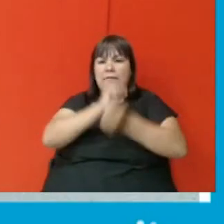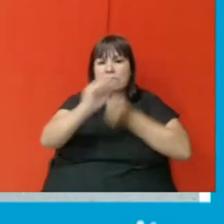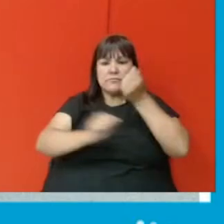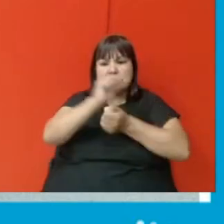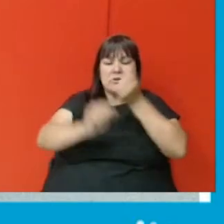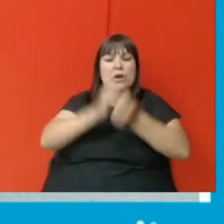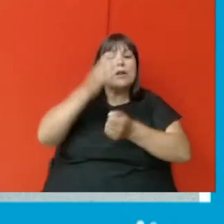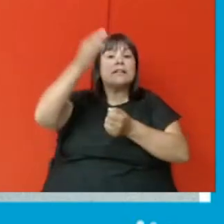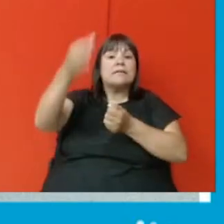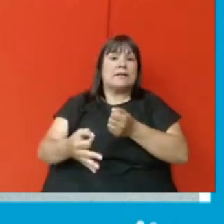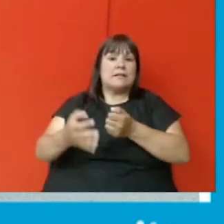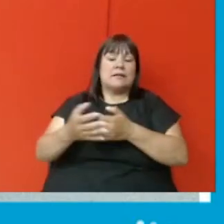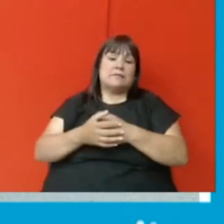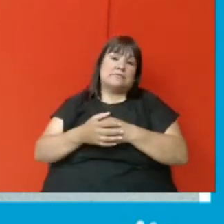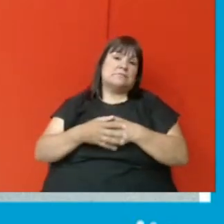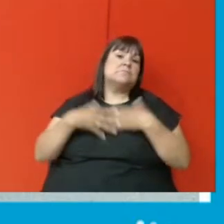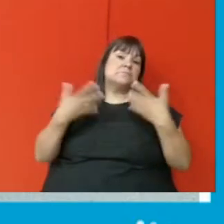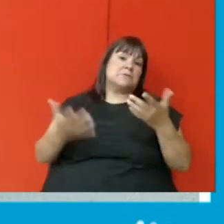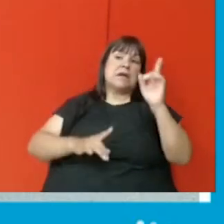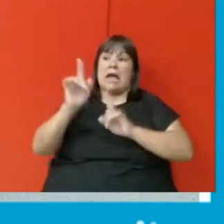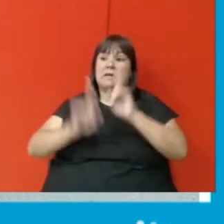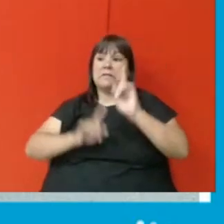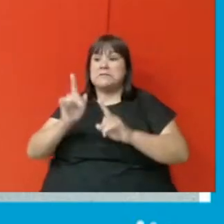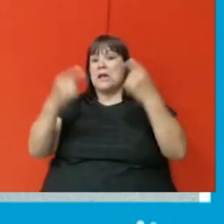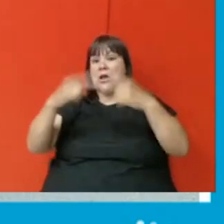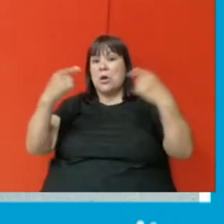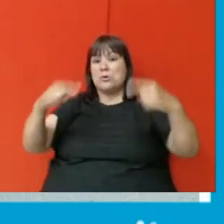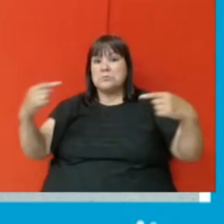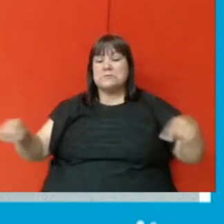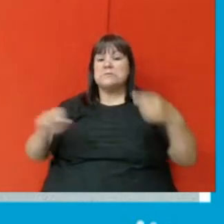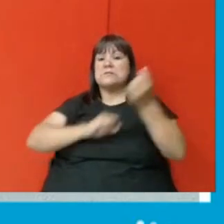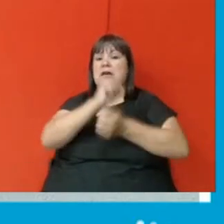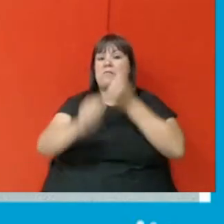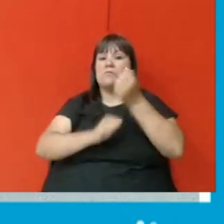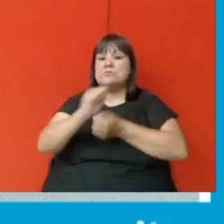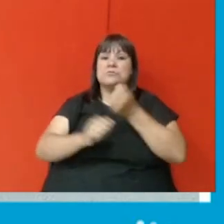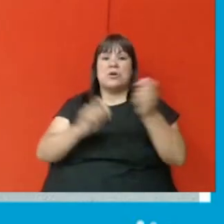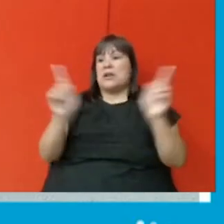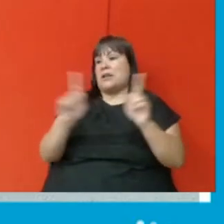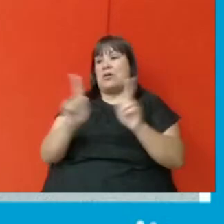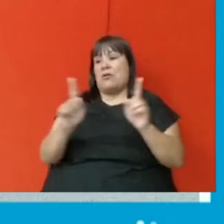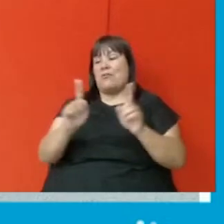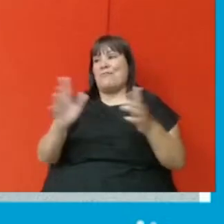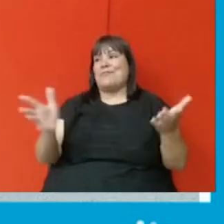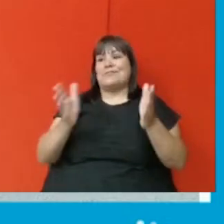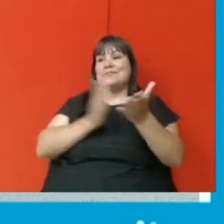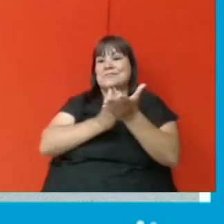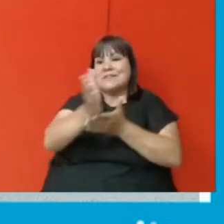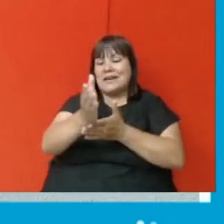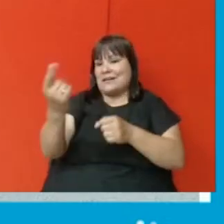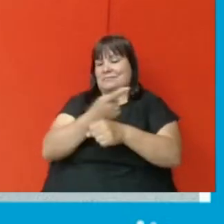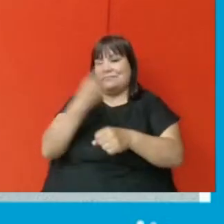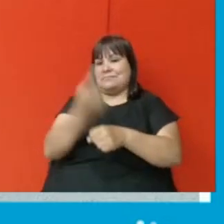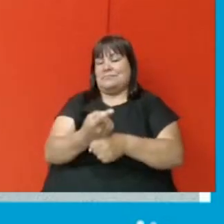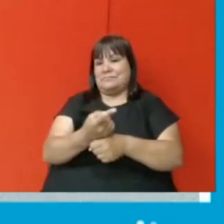no las cosas que se hacen no demuestran que funcionan, no se van a intentar seguir haciendo, no van a tener continuidad,